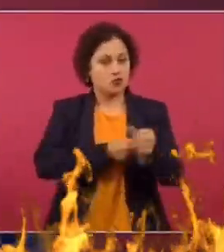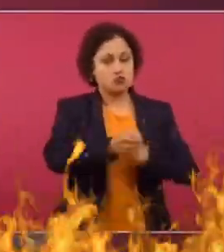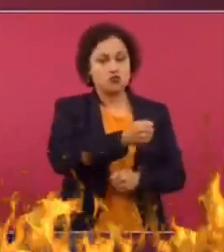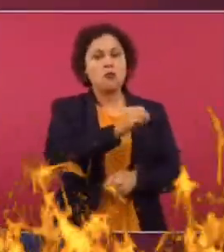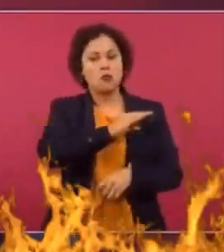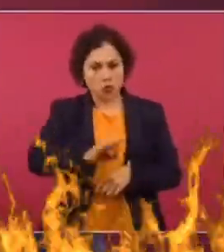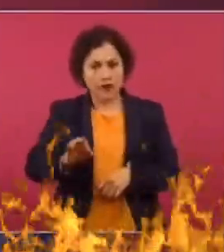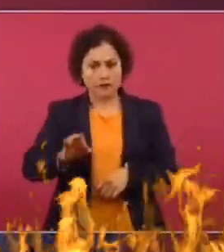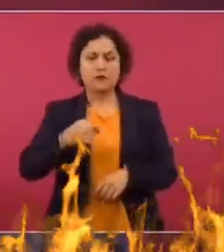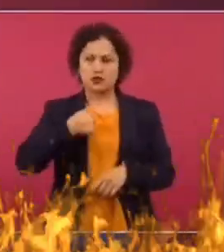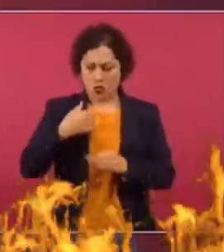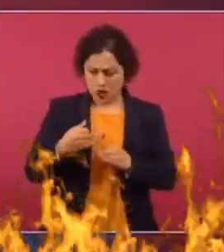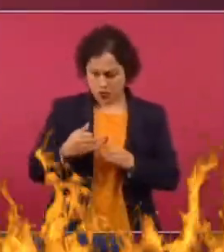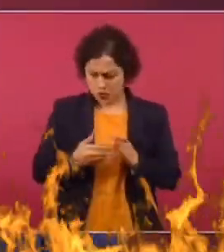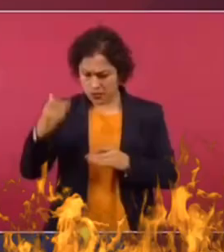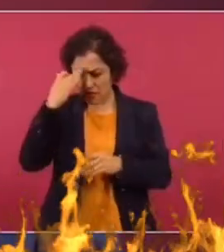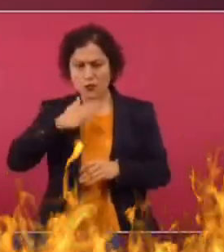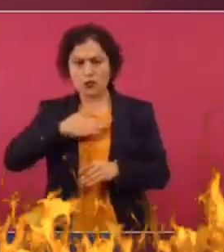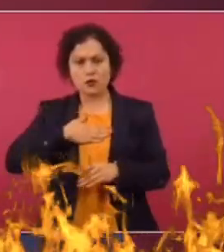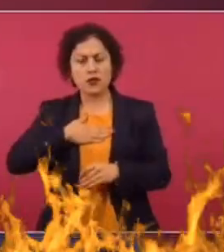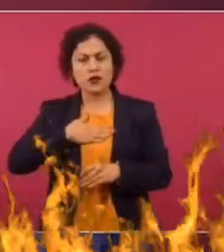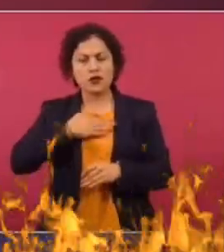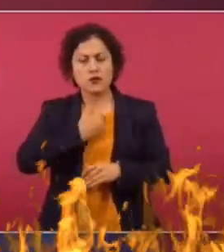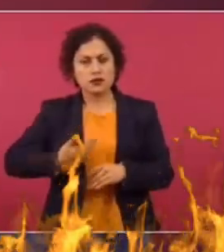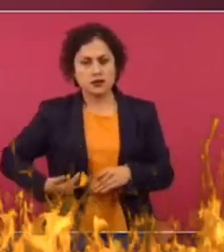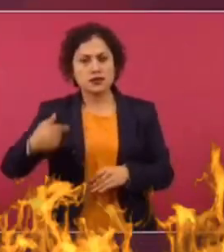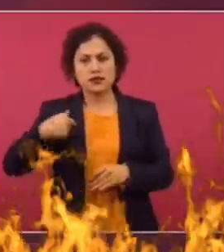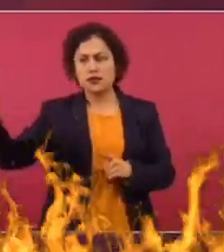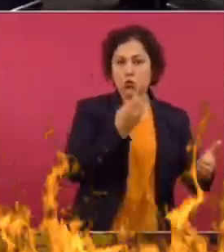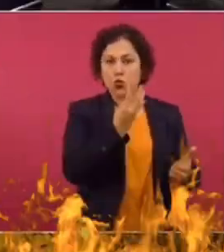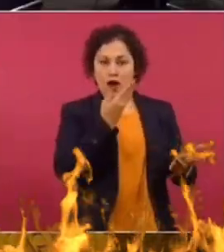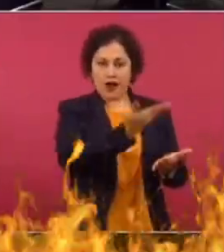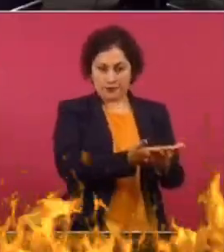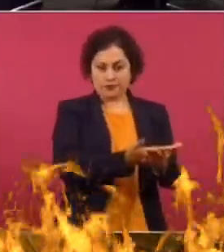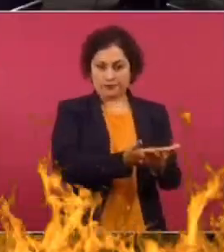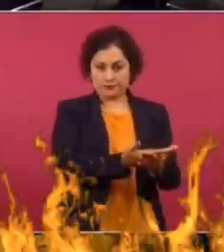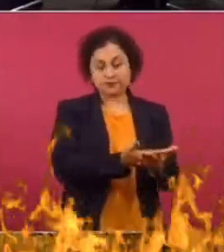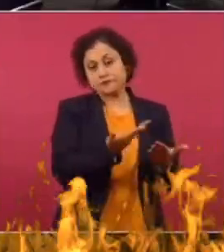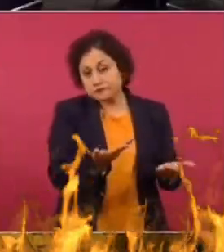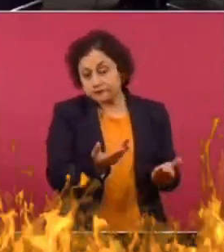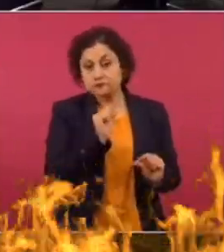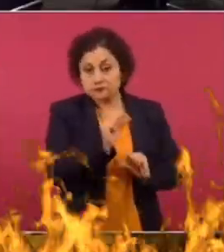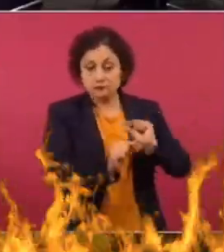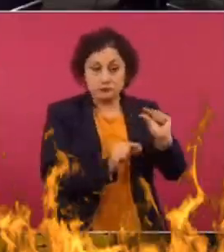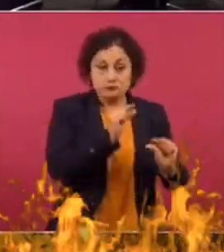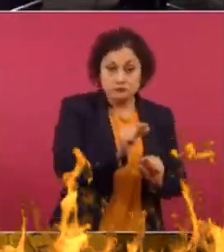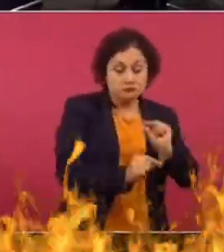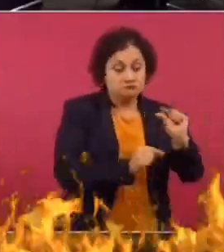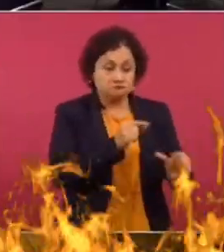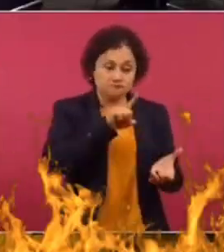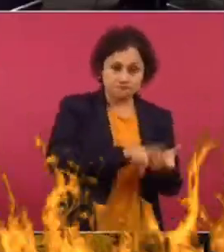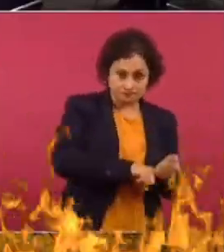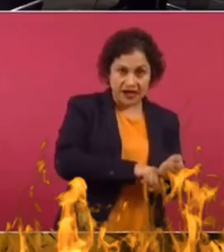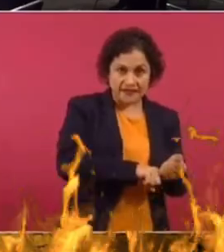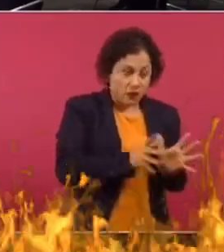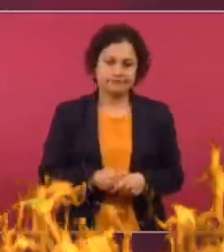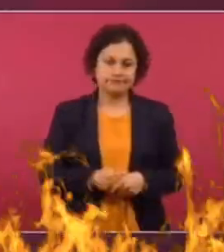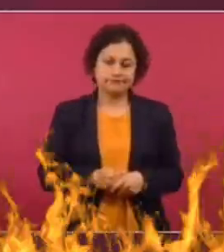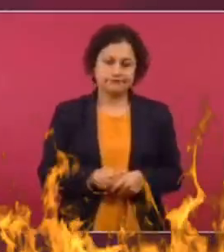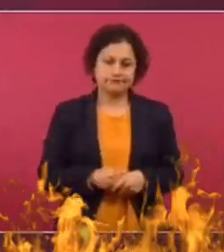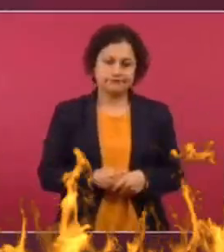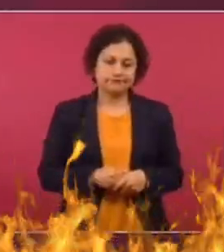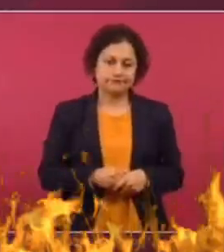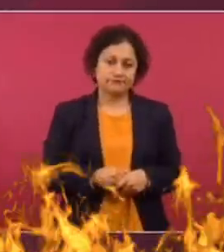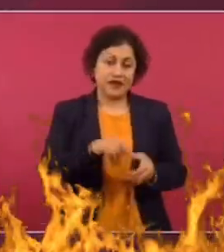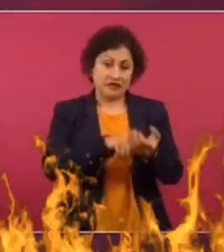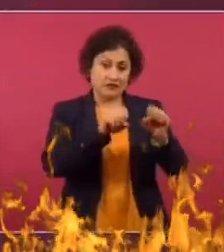tocaron cuatro, proponer cuatro. No me fue muy bien, que digamos. Y lograr con ellos impulsar de arriba hacia abajo la